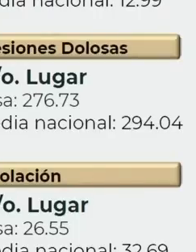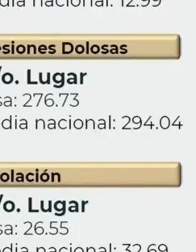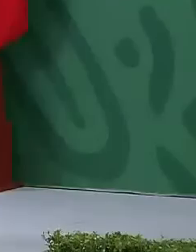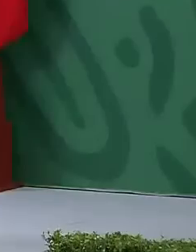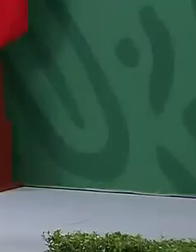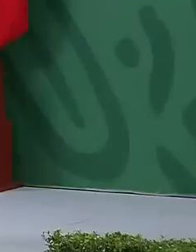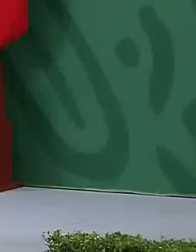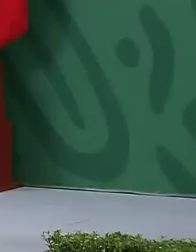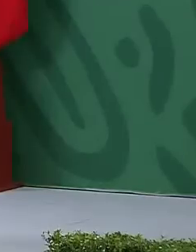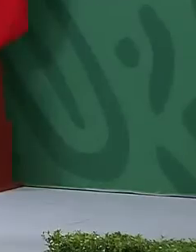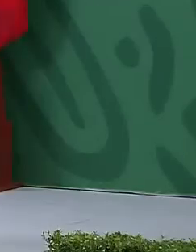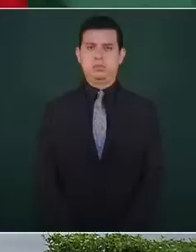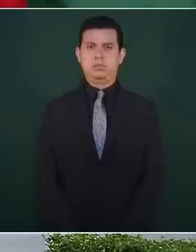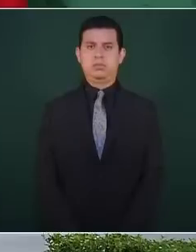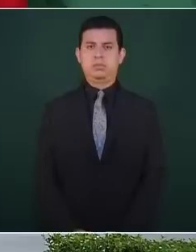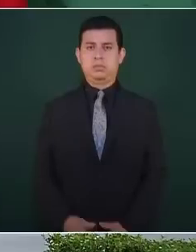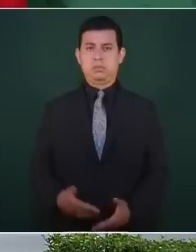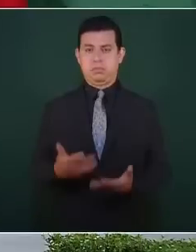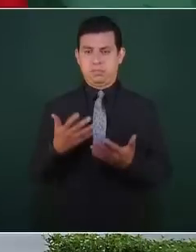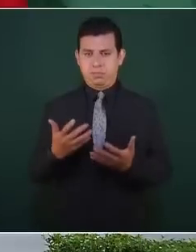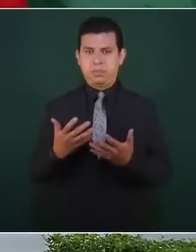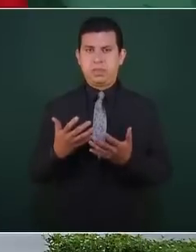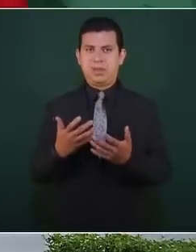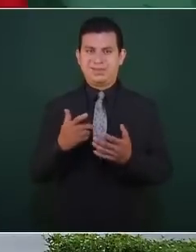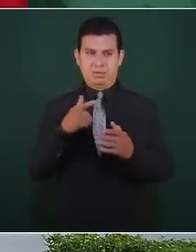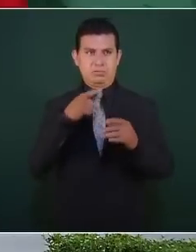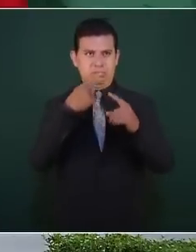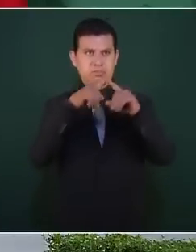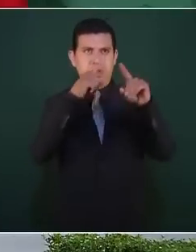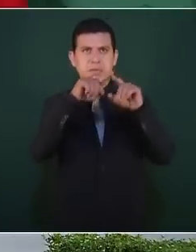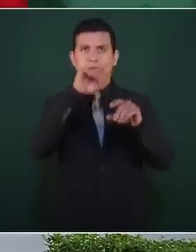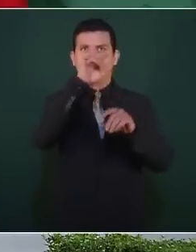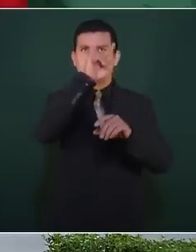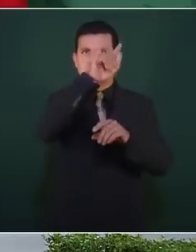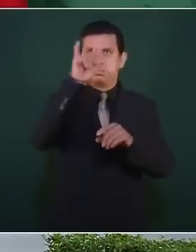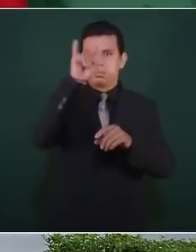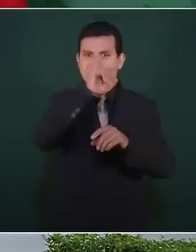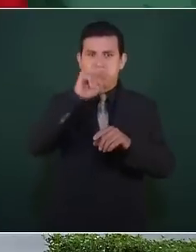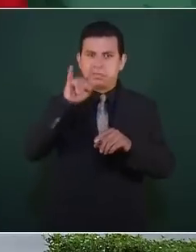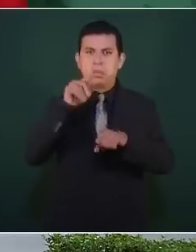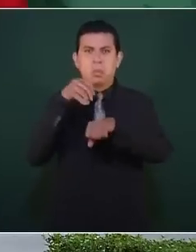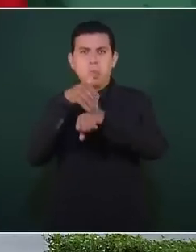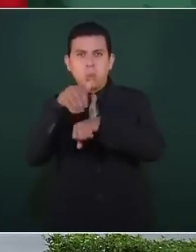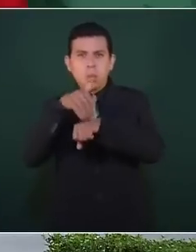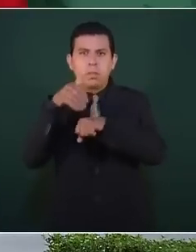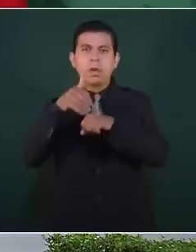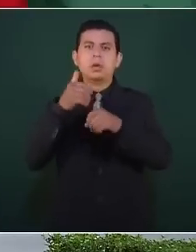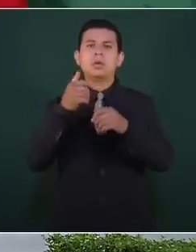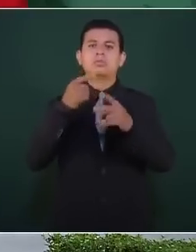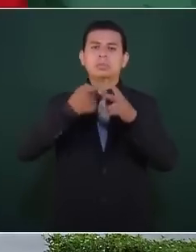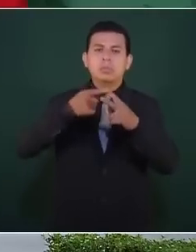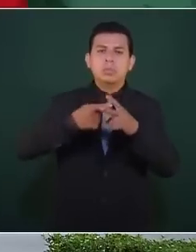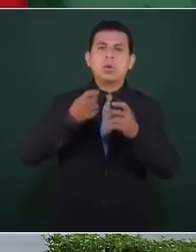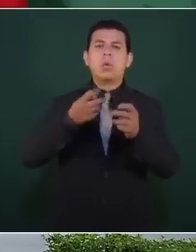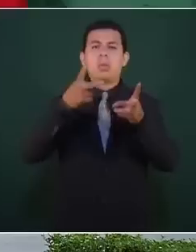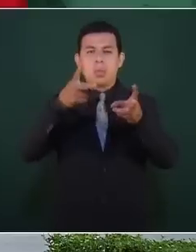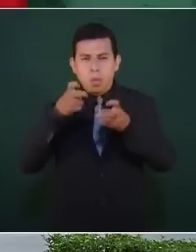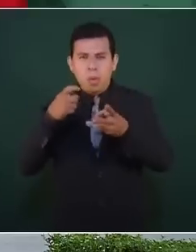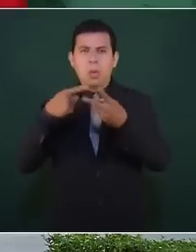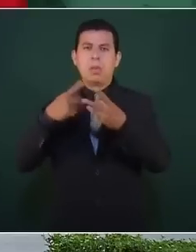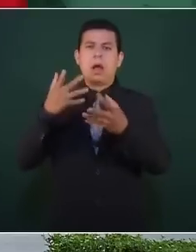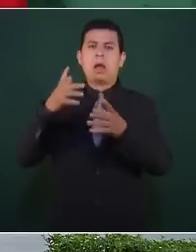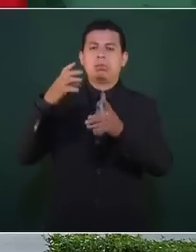dadas por el secretariado, tienen 36 eventos, pero podemos observar en el acumulado